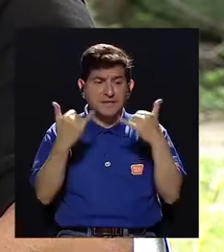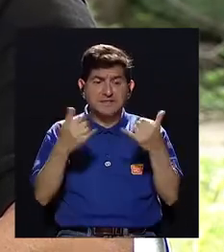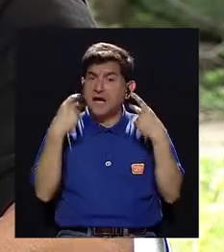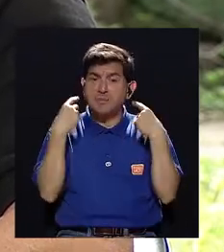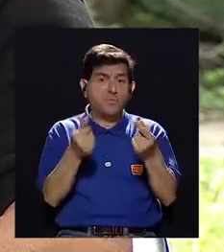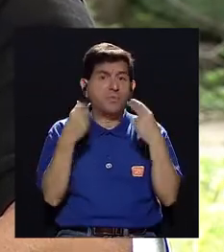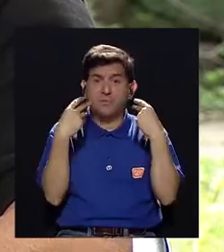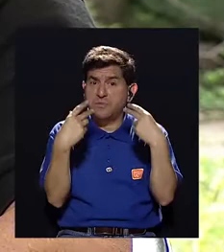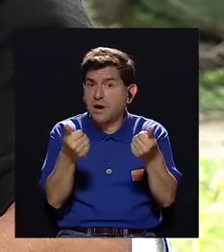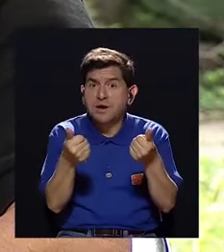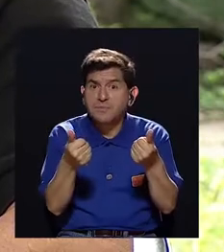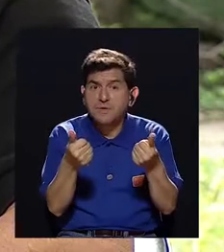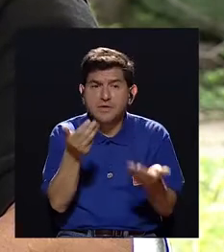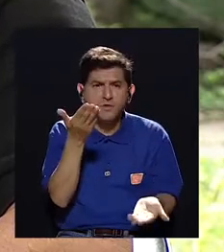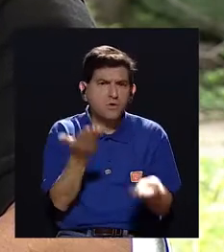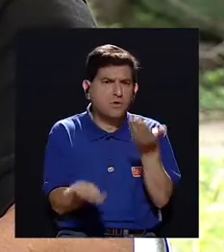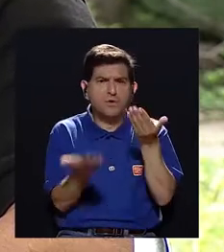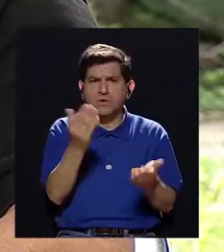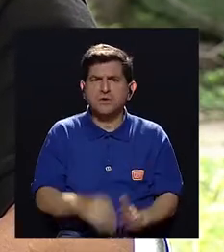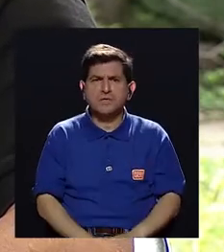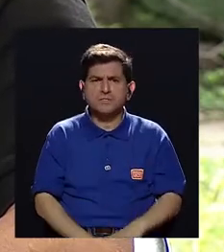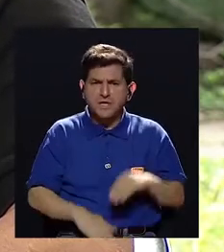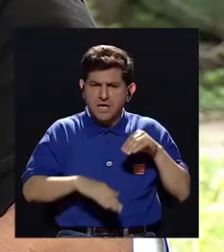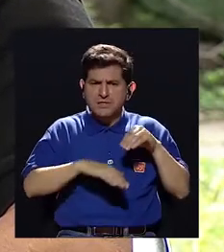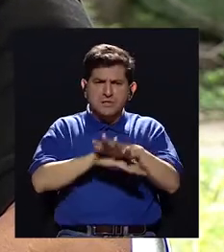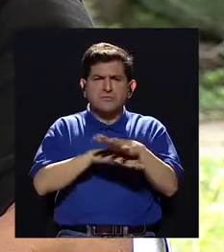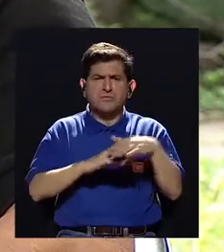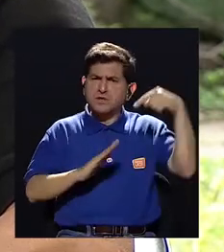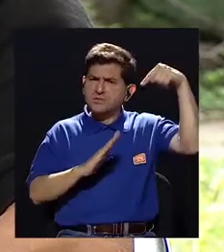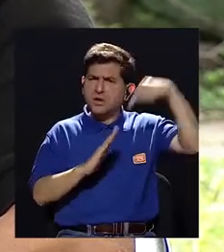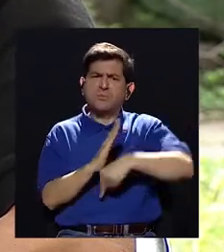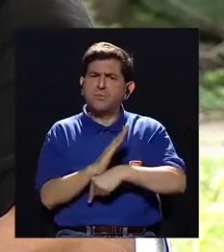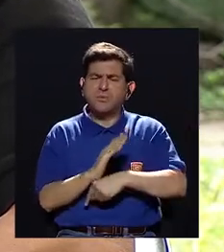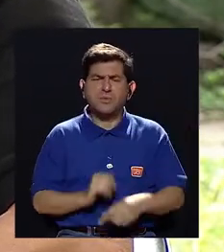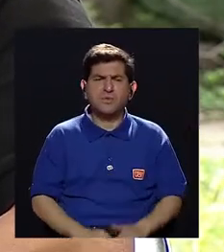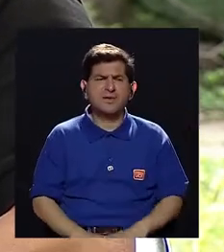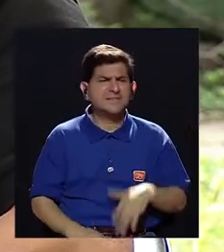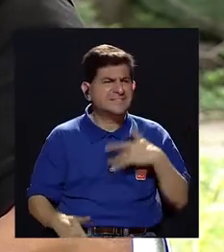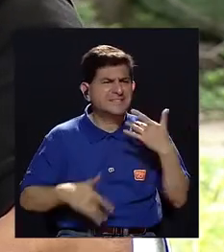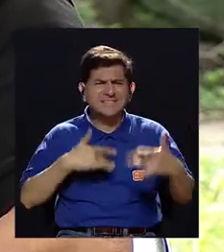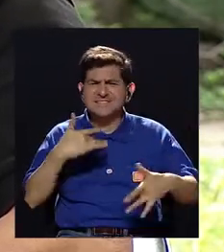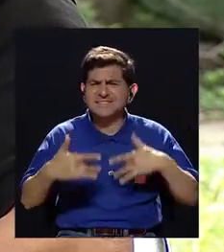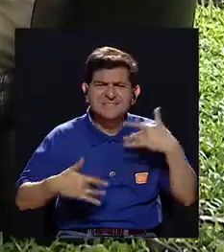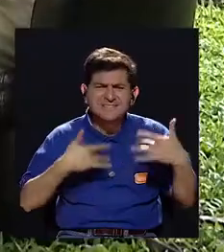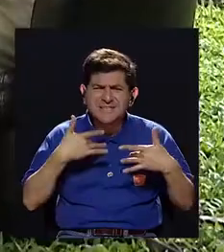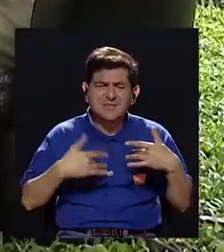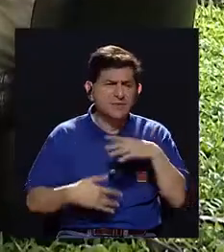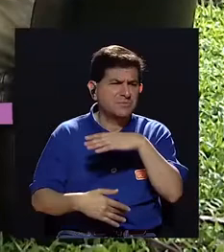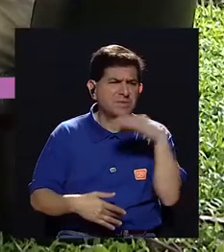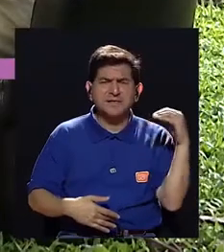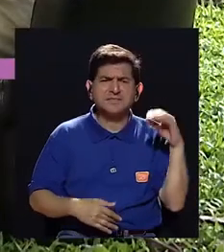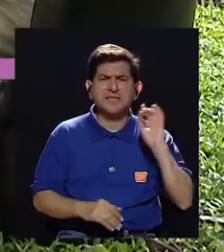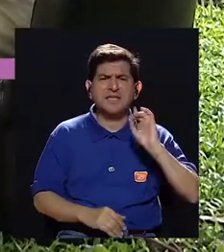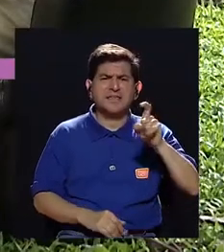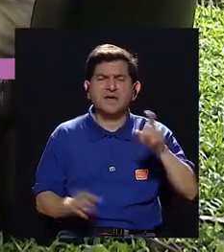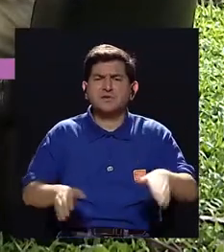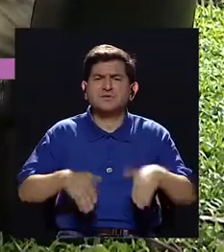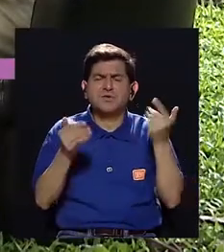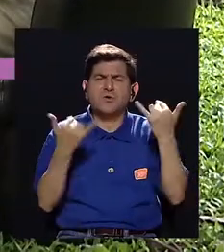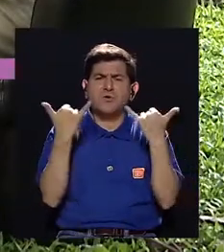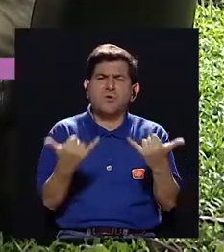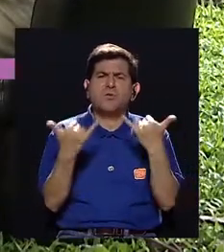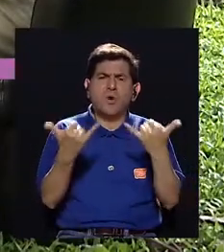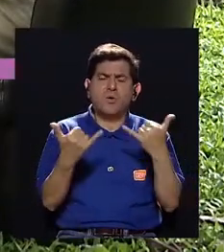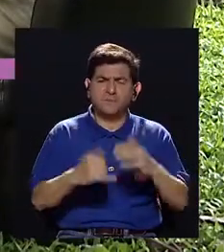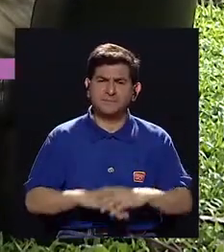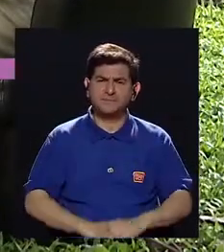repito, con mucha ligereza, ¿verdad? Tienen serias claro. consecuencias. ¿Cómo hacen ustedes? ¿Cuáles son los síntomas y cómo hacen el diagnóstico hoy en